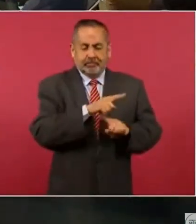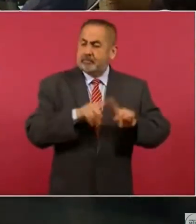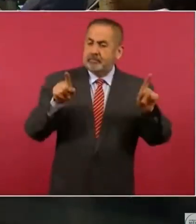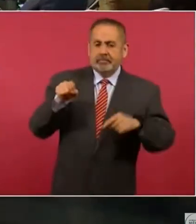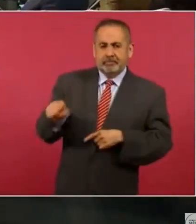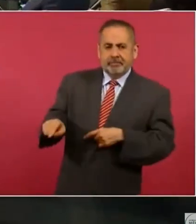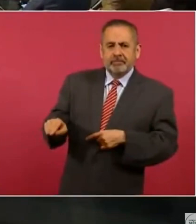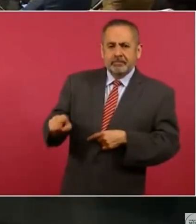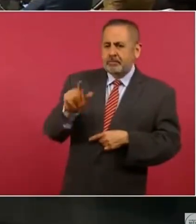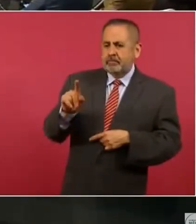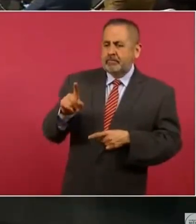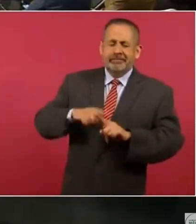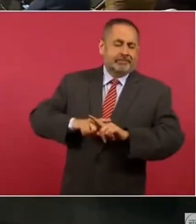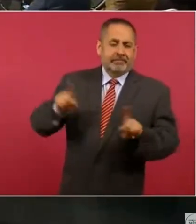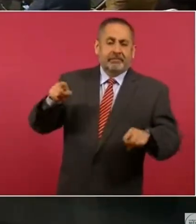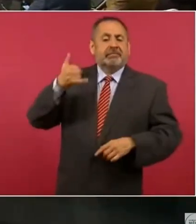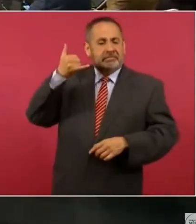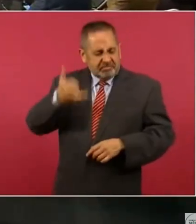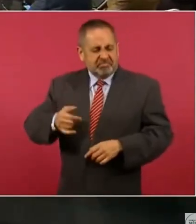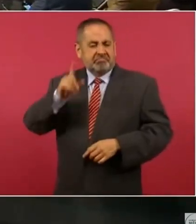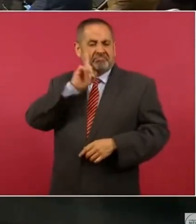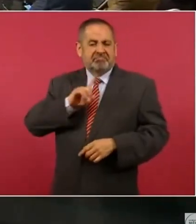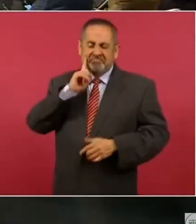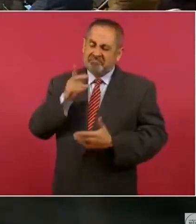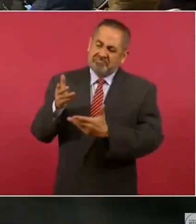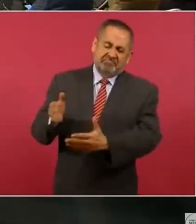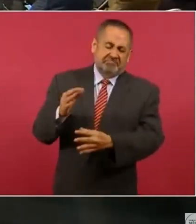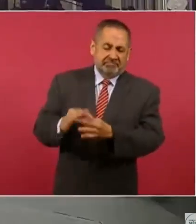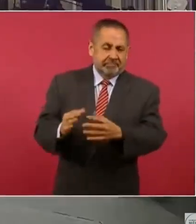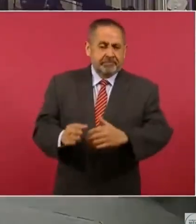la tierra. Además es mujer, que es garantía.